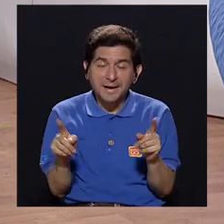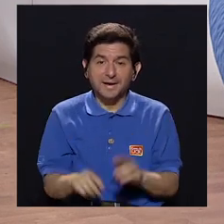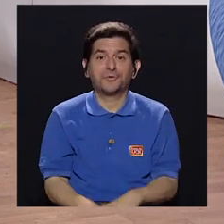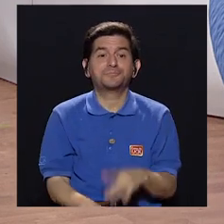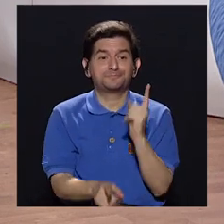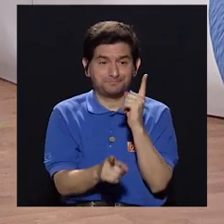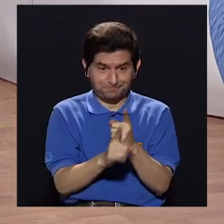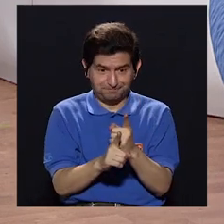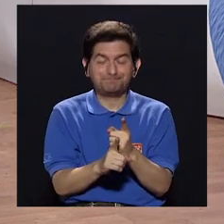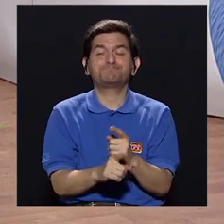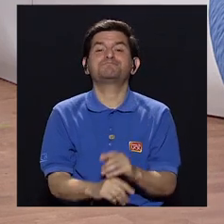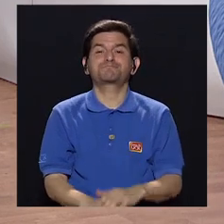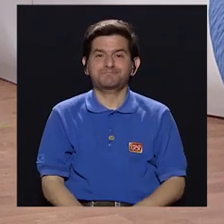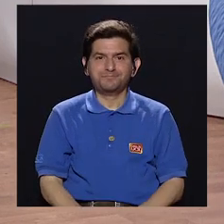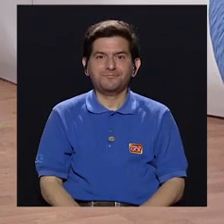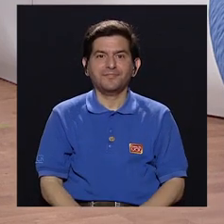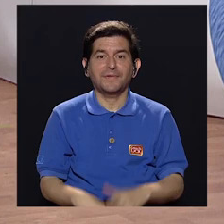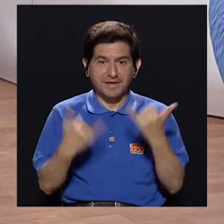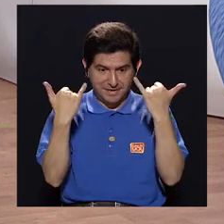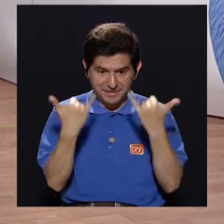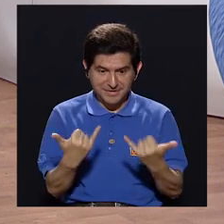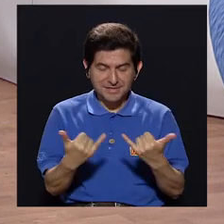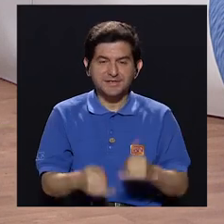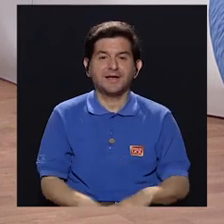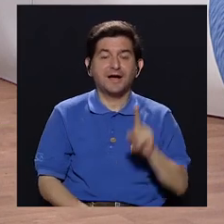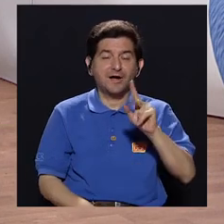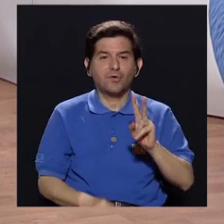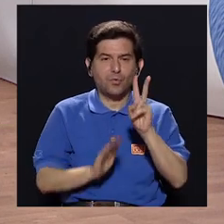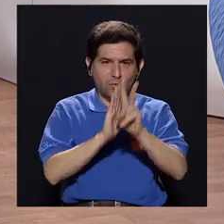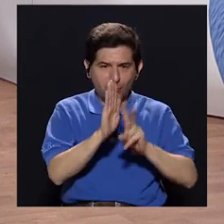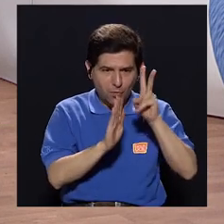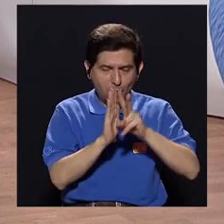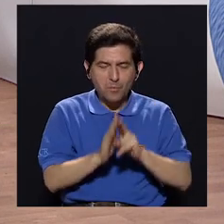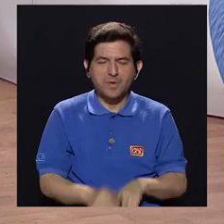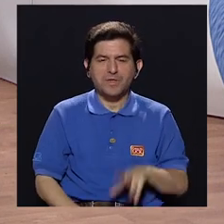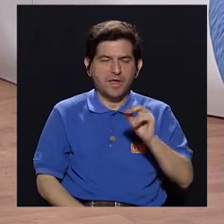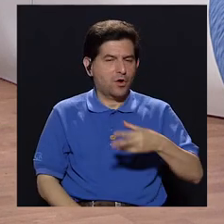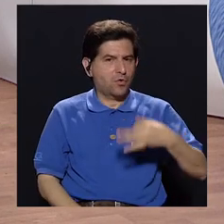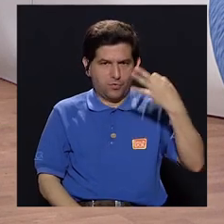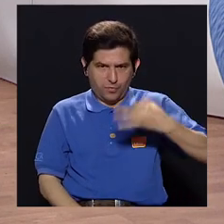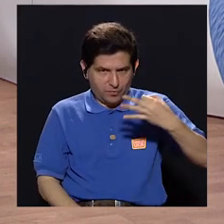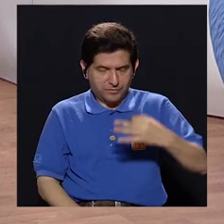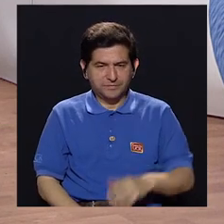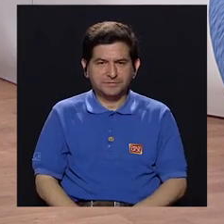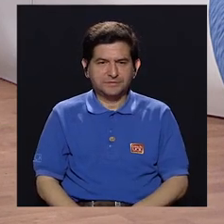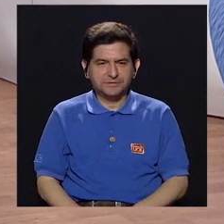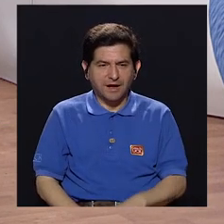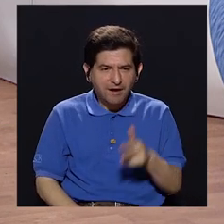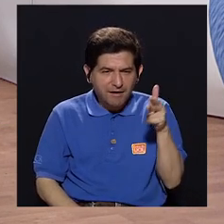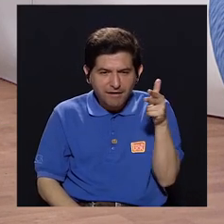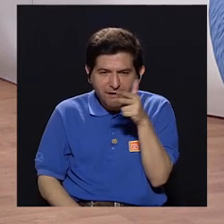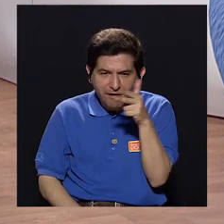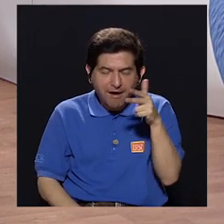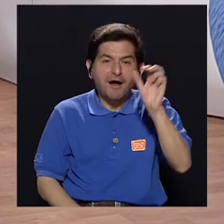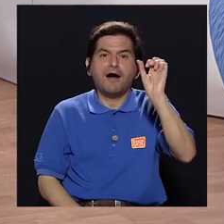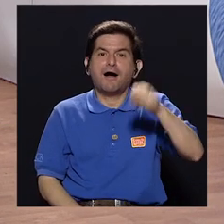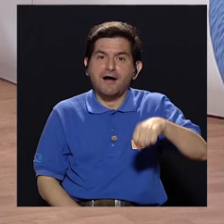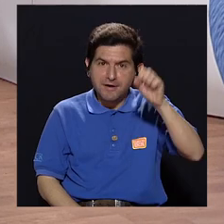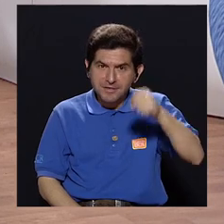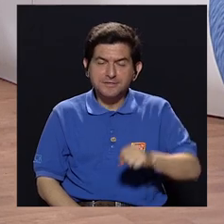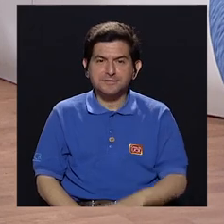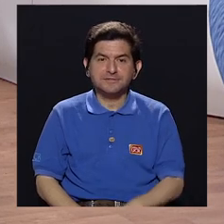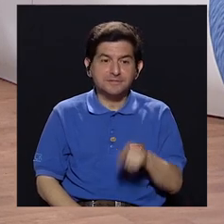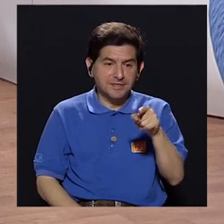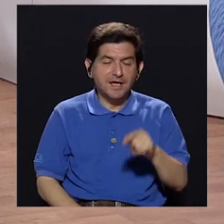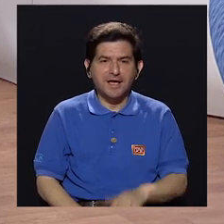pero efectivamente logramos documentar con un video aficionado e que sí